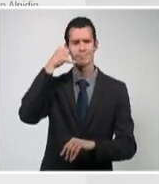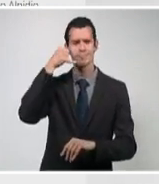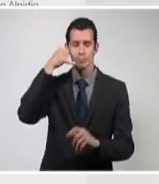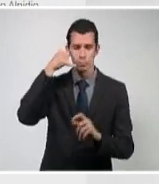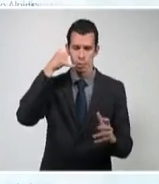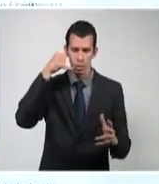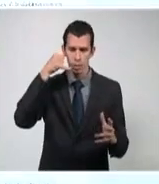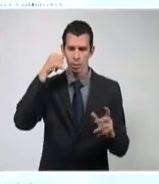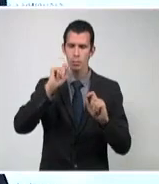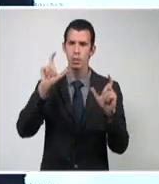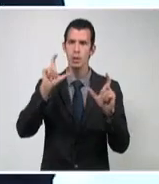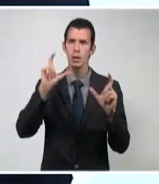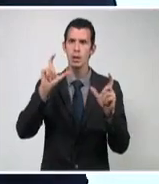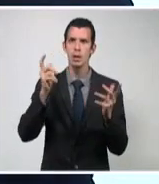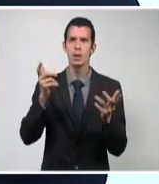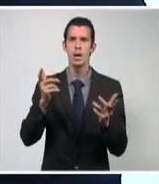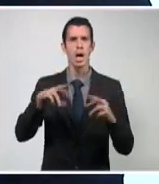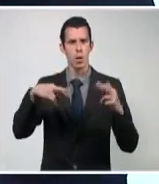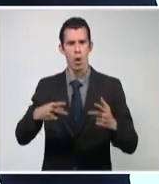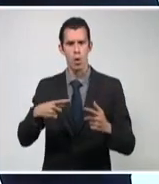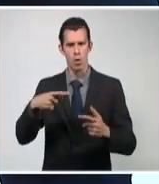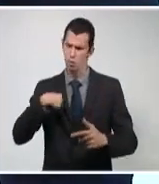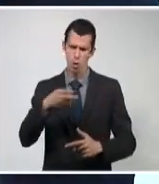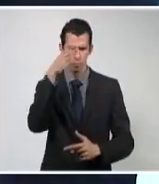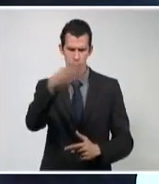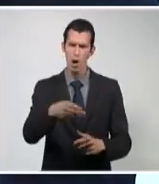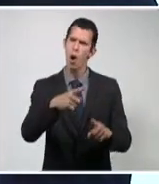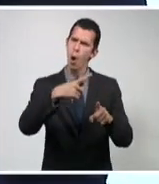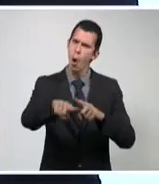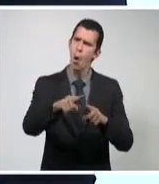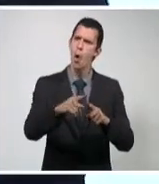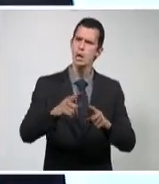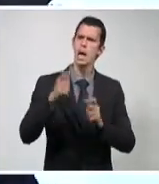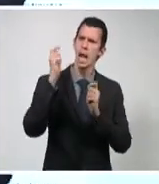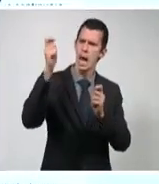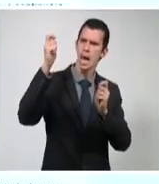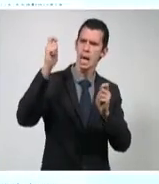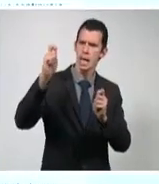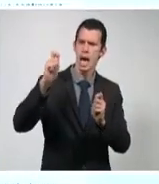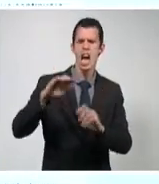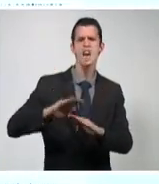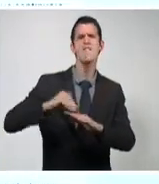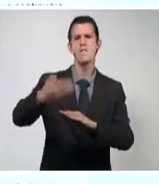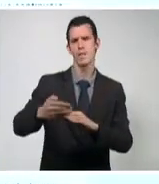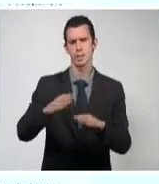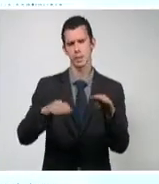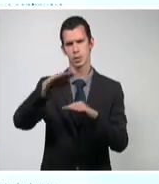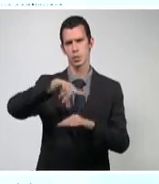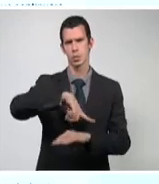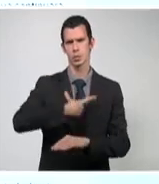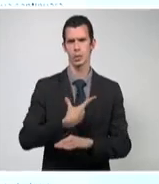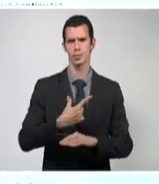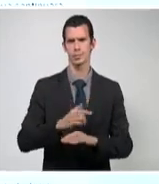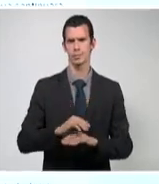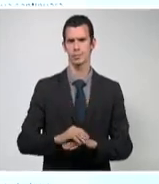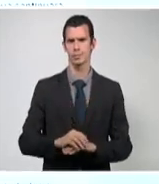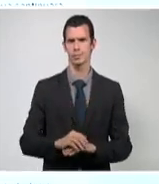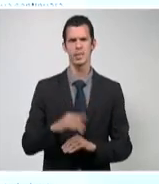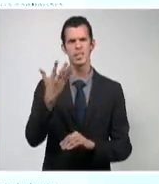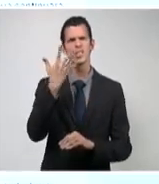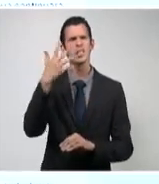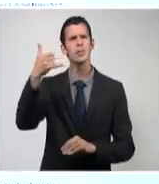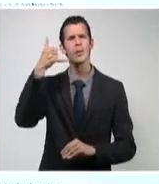de otra protesta frente a Milcul. Recuerden, editora me llamó para avisarme. Eso no es todo. Desde